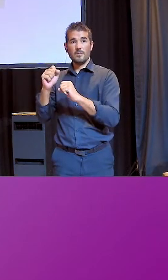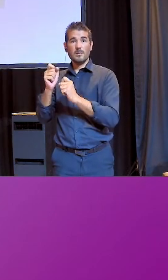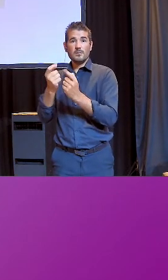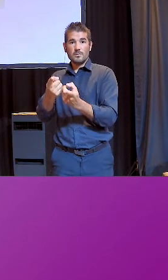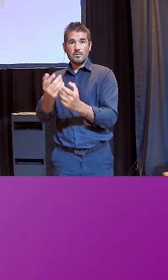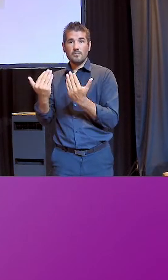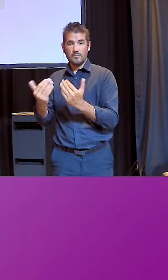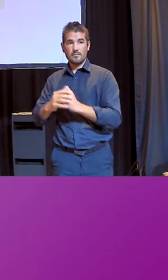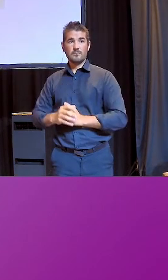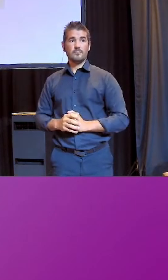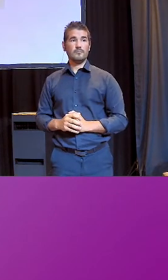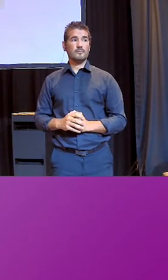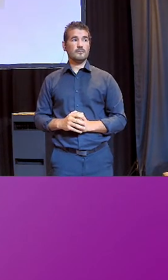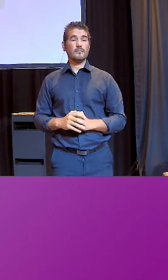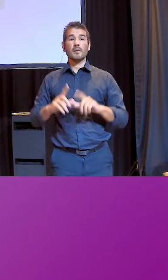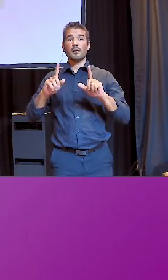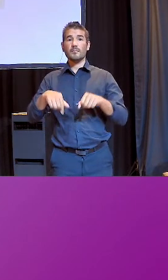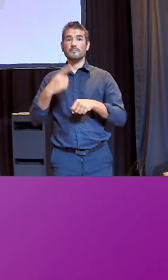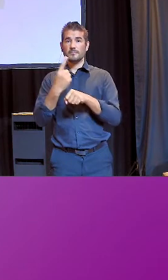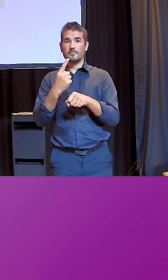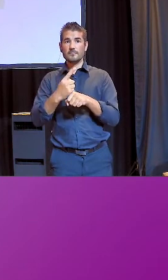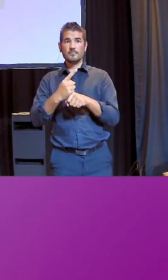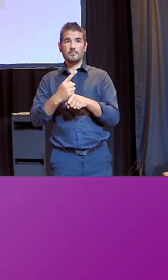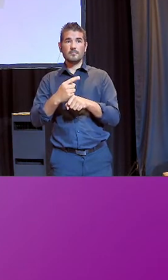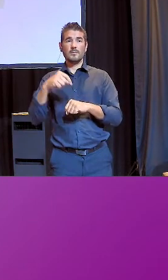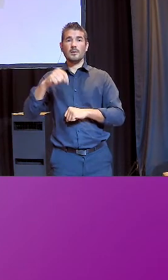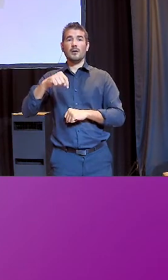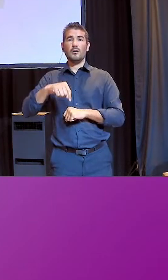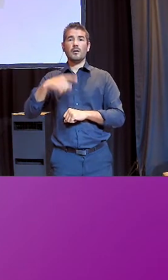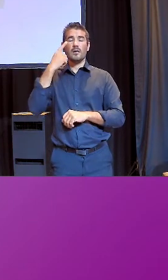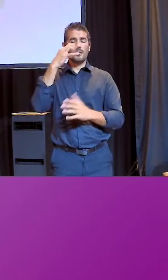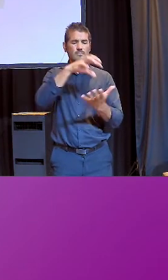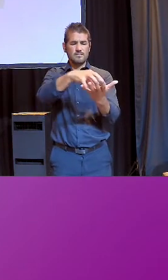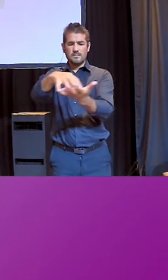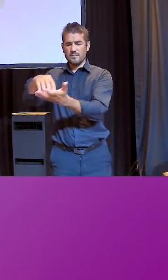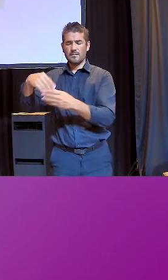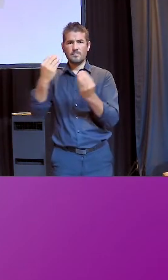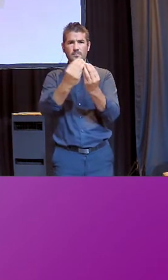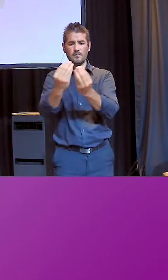En principio, bueno, contarles que por suerte hay un montón de instituciones y